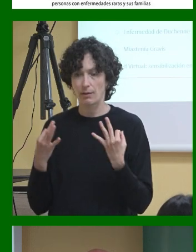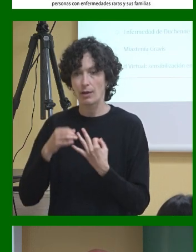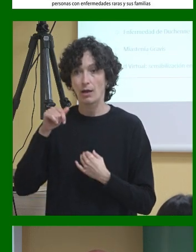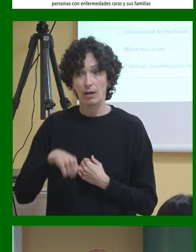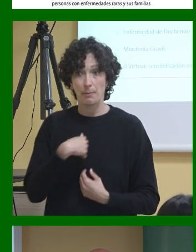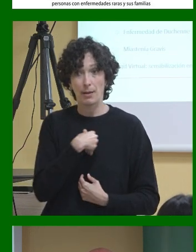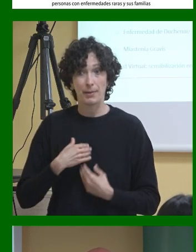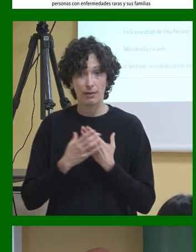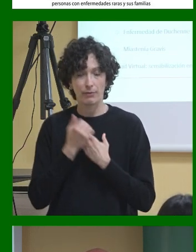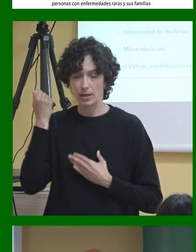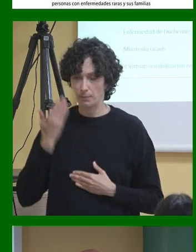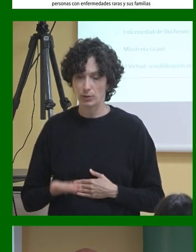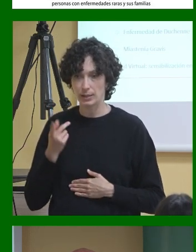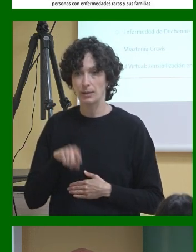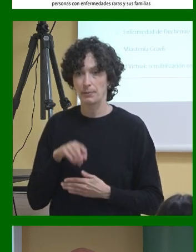papel en esto, y lo mismo el CREER,